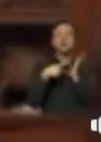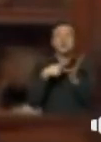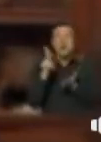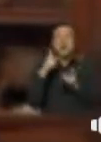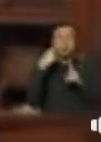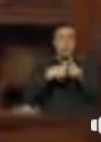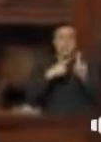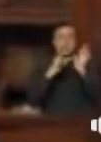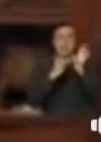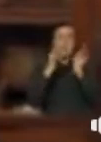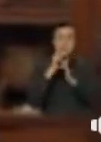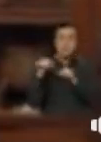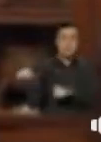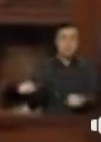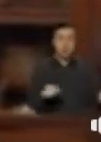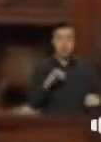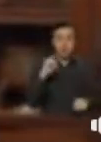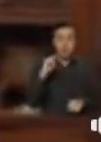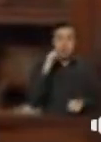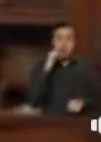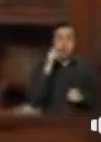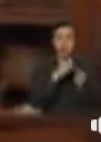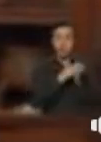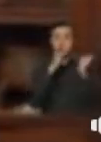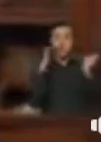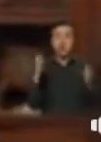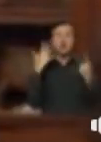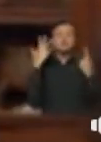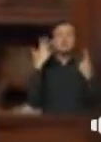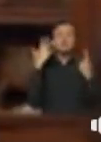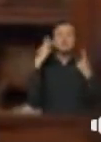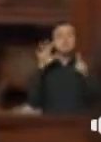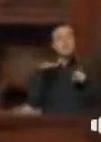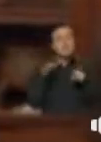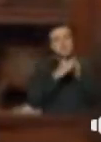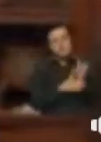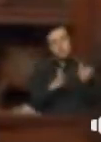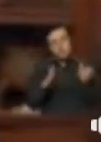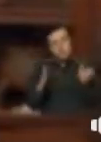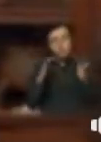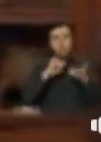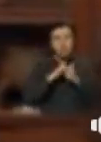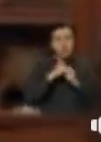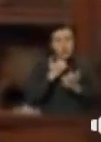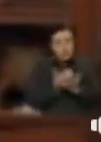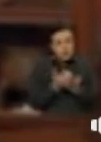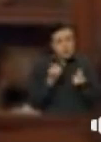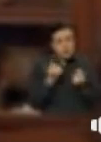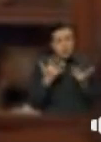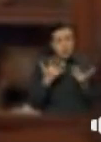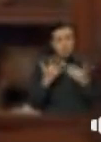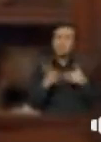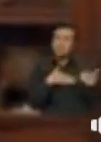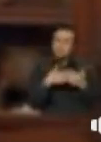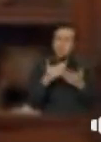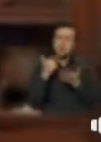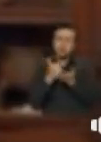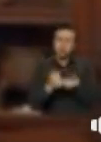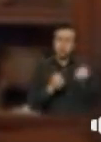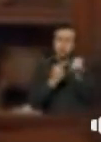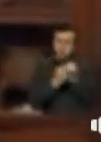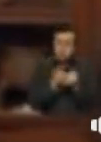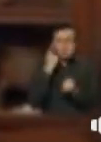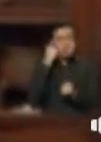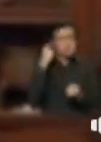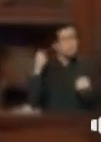los meses de abril, mayo y junio se diferirán en 6 meses. Lo hacemos a pesar de las dificultades fiscales que enfrentamos, pensando